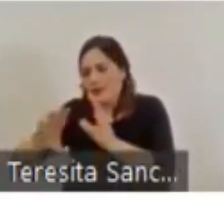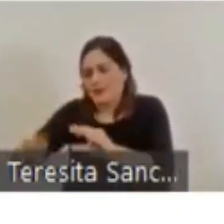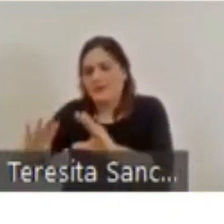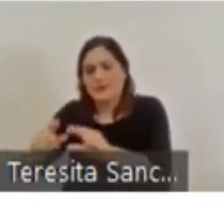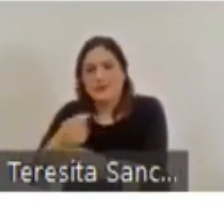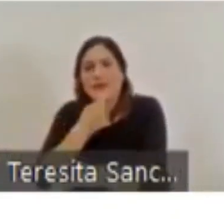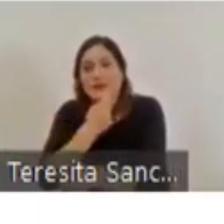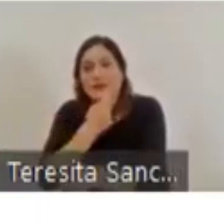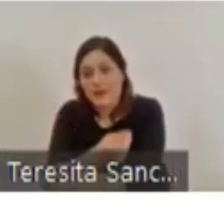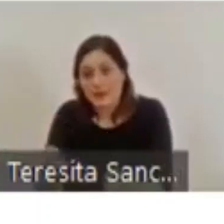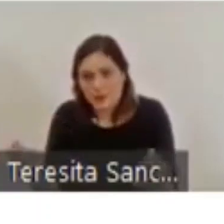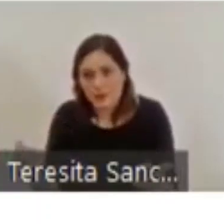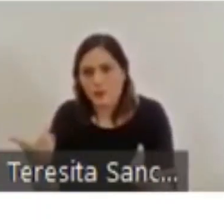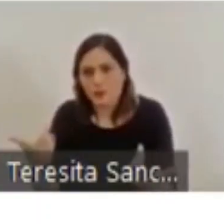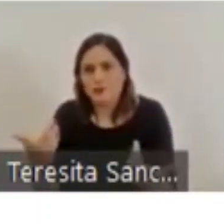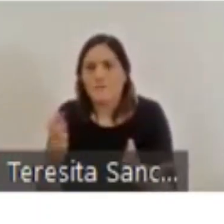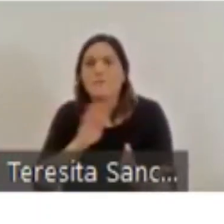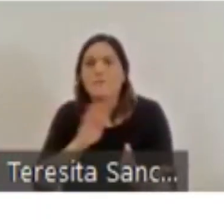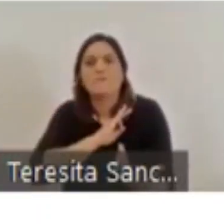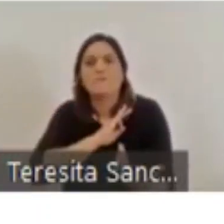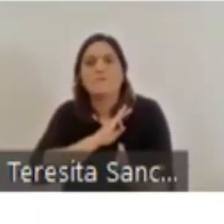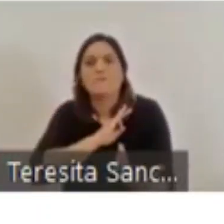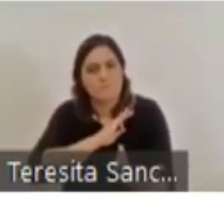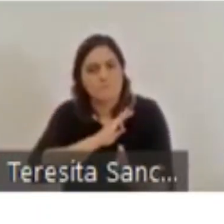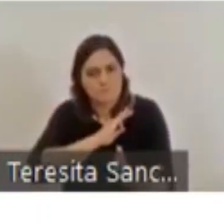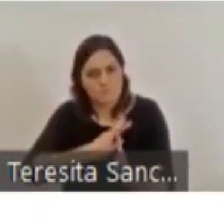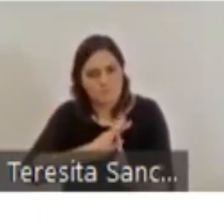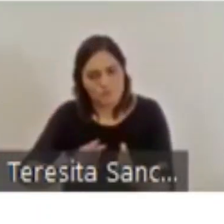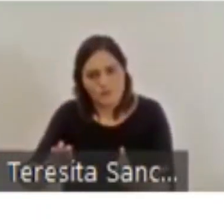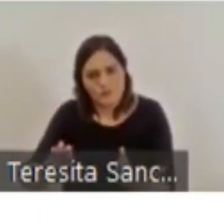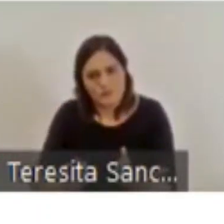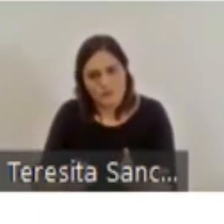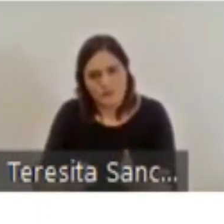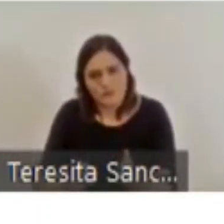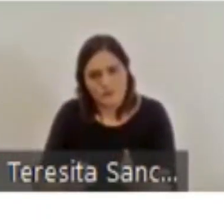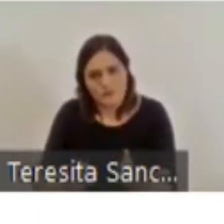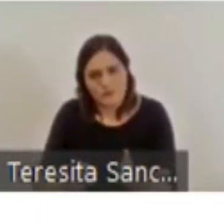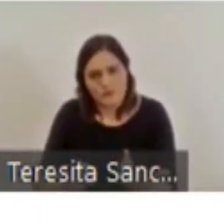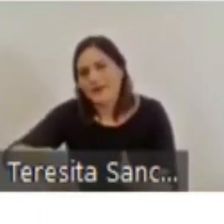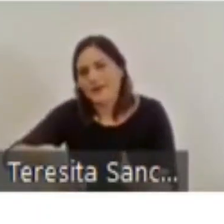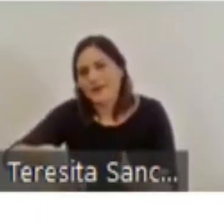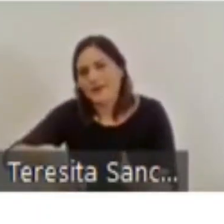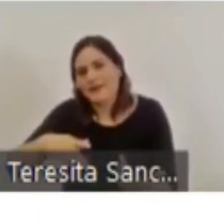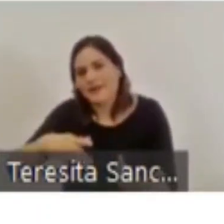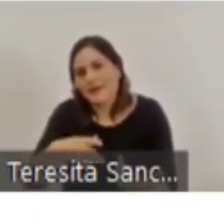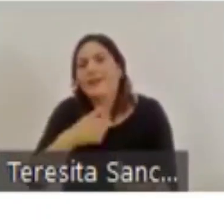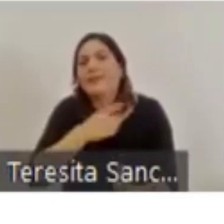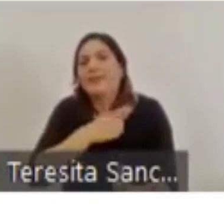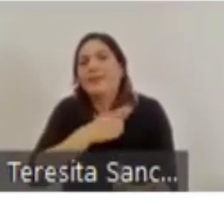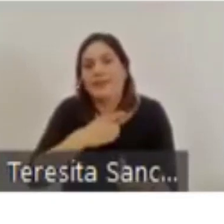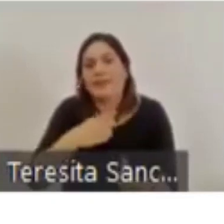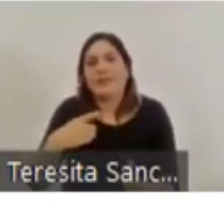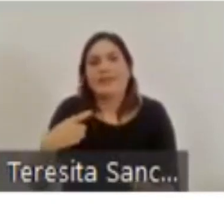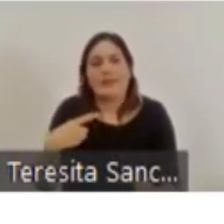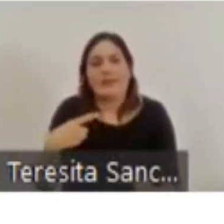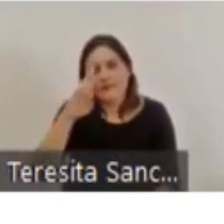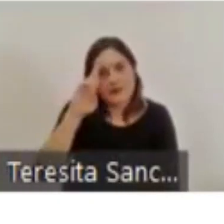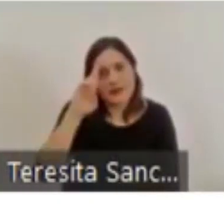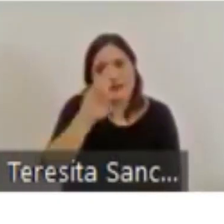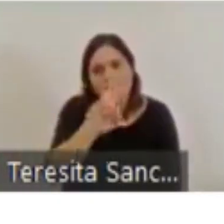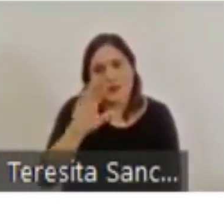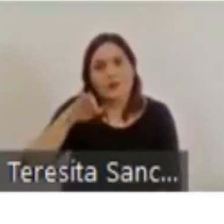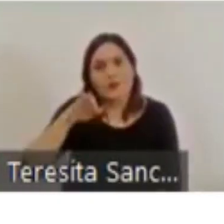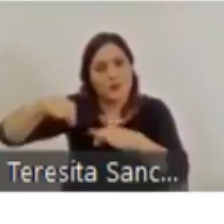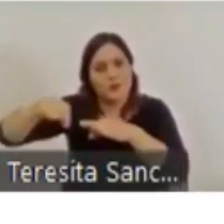los chicos van a saber que tenemos que respetar como tal